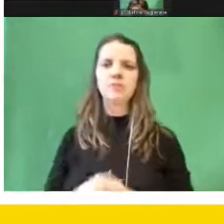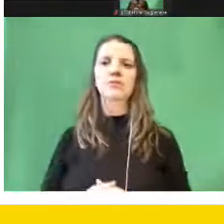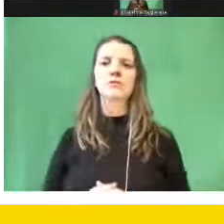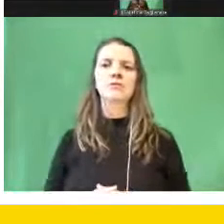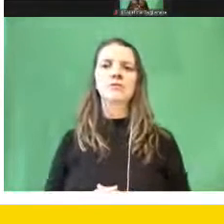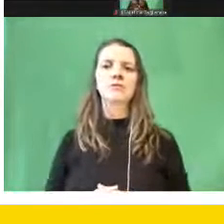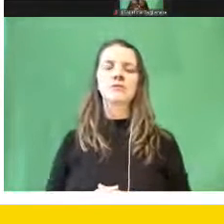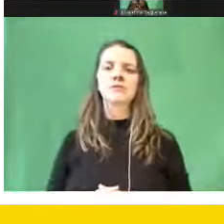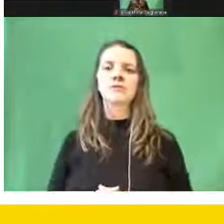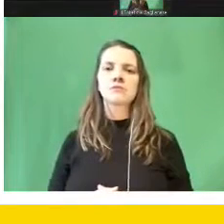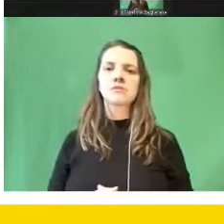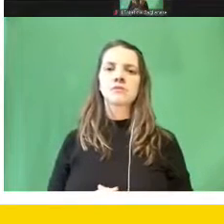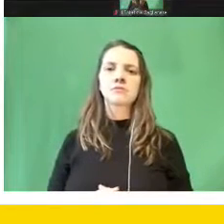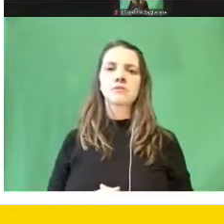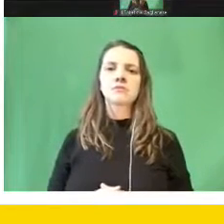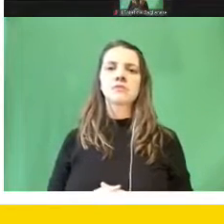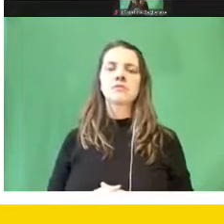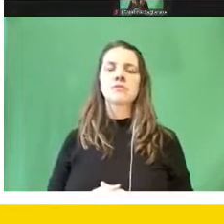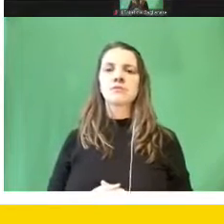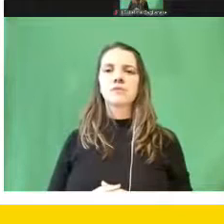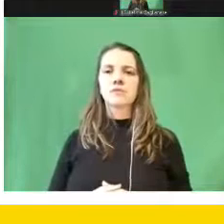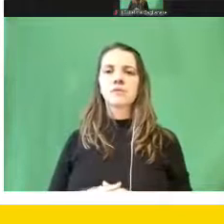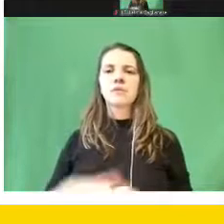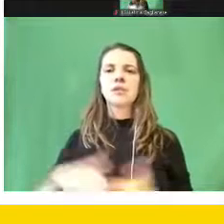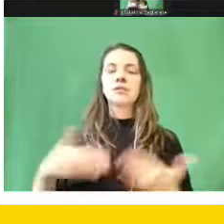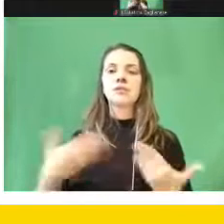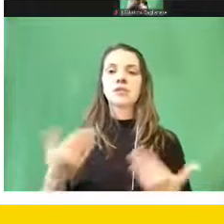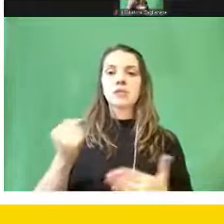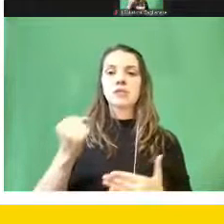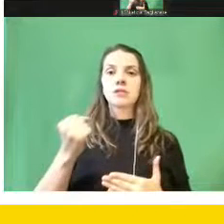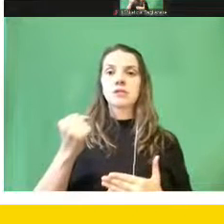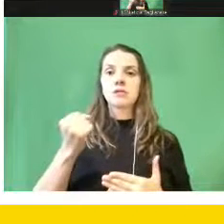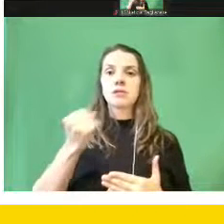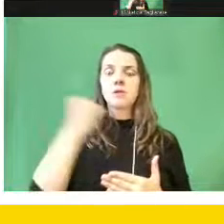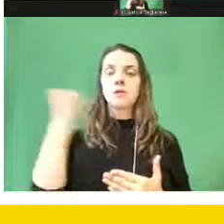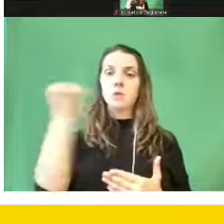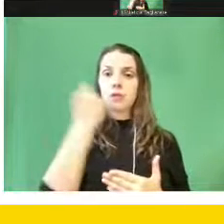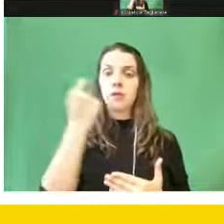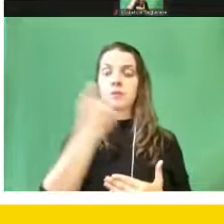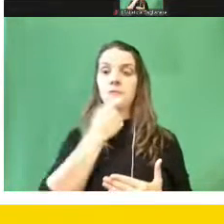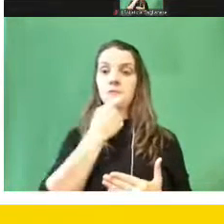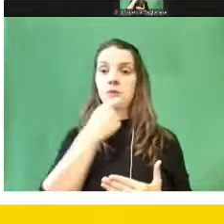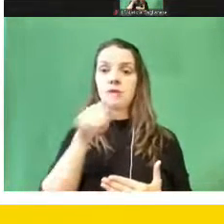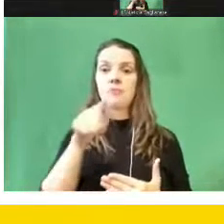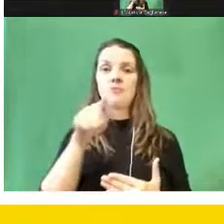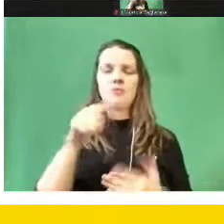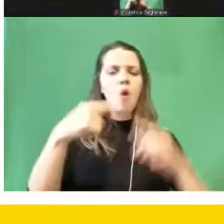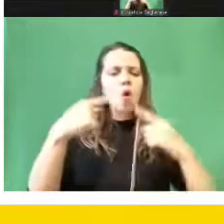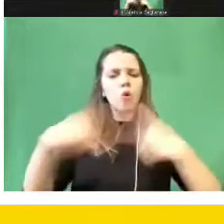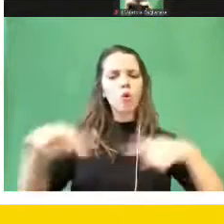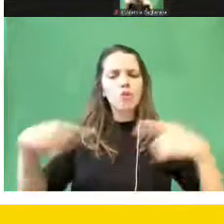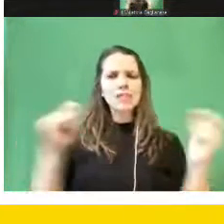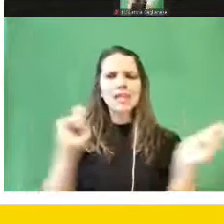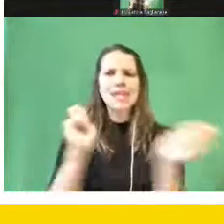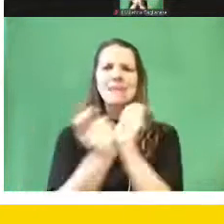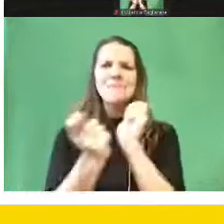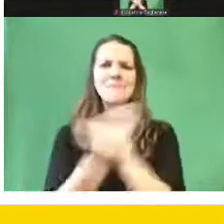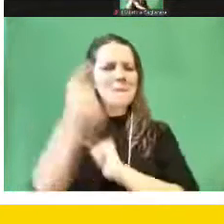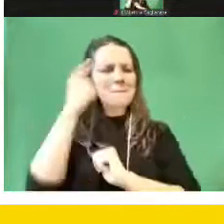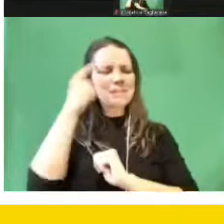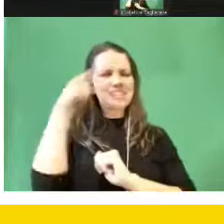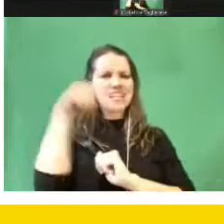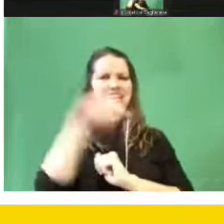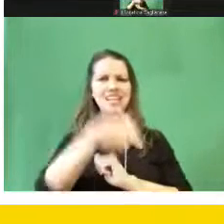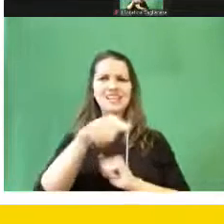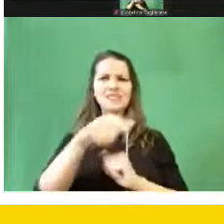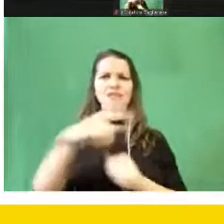da cuenta también de la cantidad de cosas que todavía tenemos que mejorar, y como decía Fernando, parece que es un